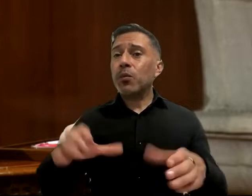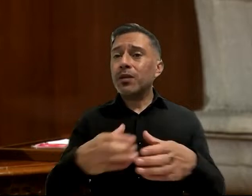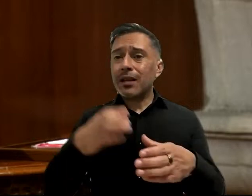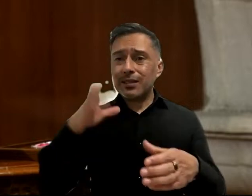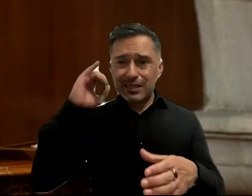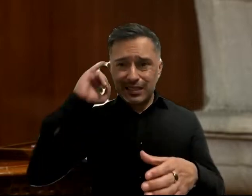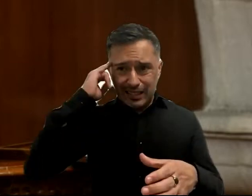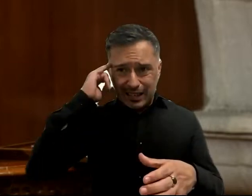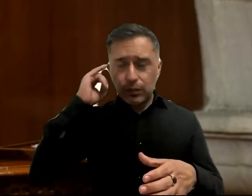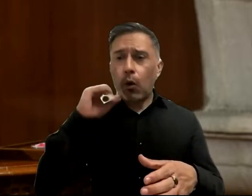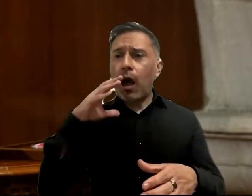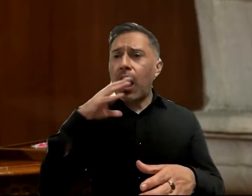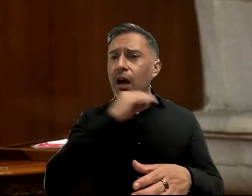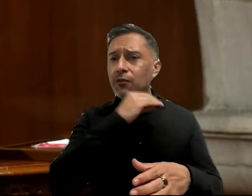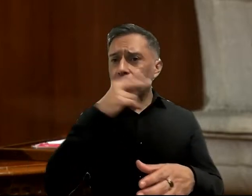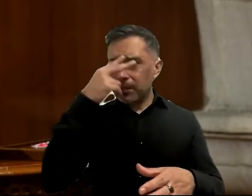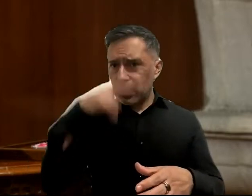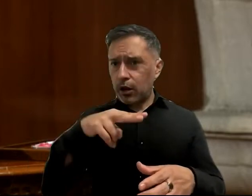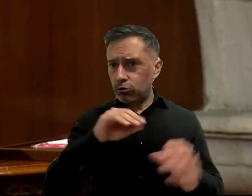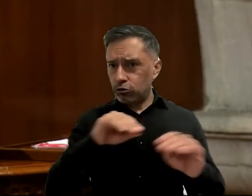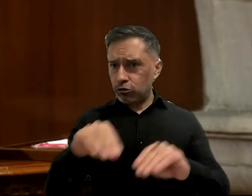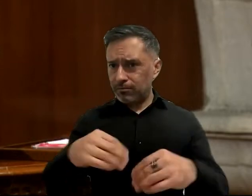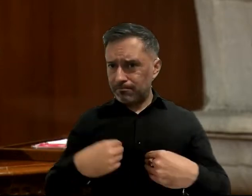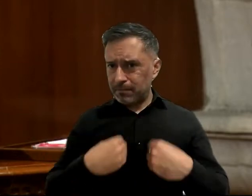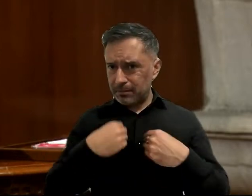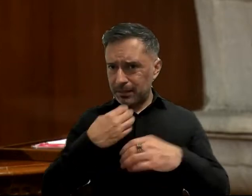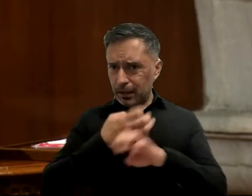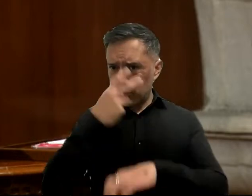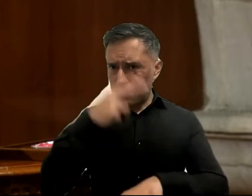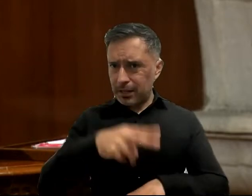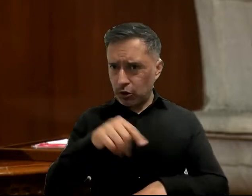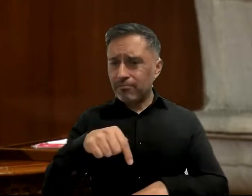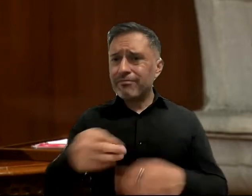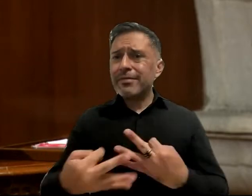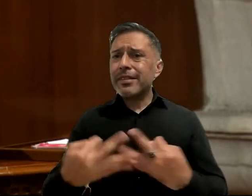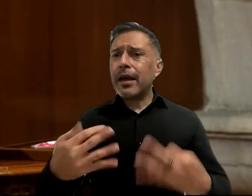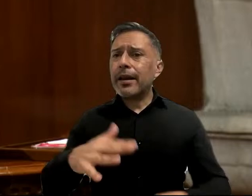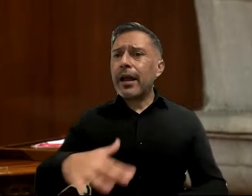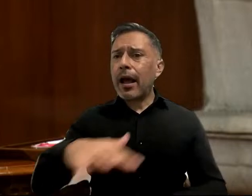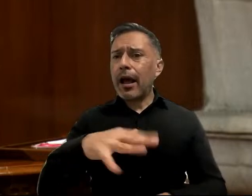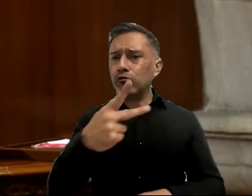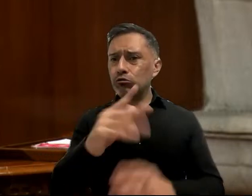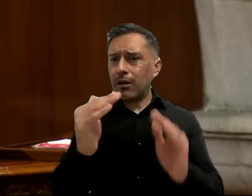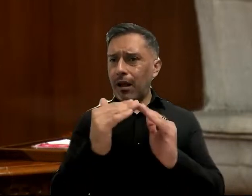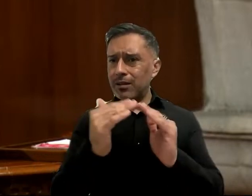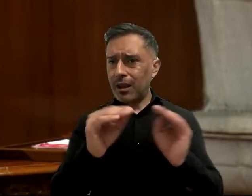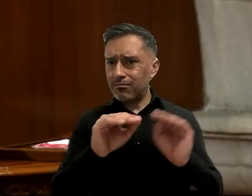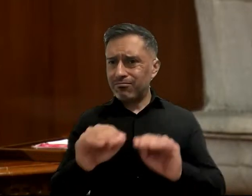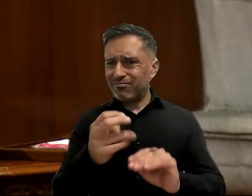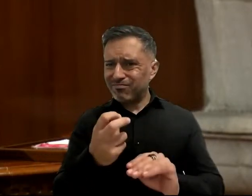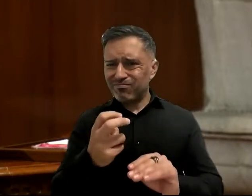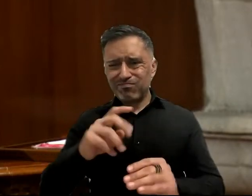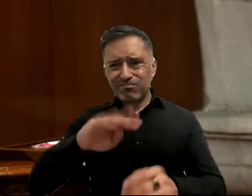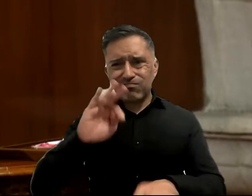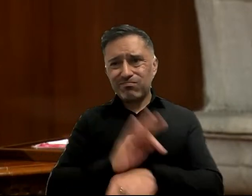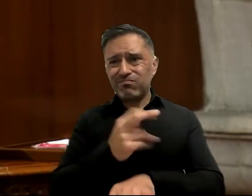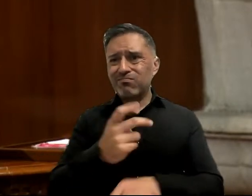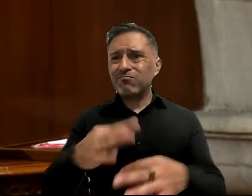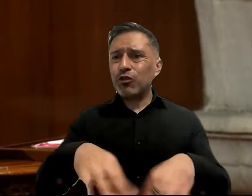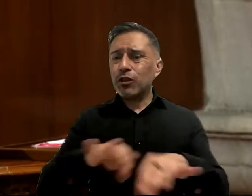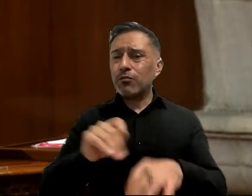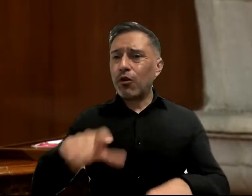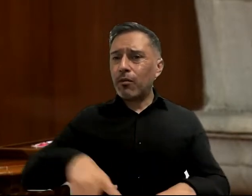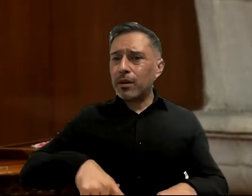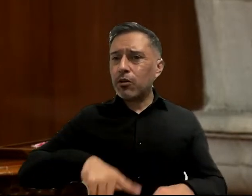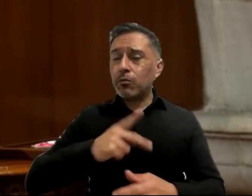afromexicanos residentes en el Estado, que tienen en esta tierra su hogar, debe de ser premisa para impulsar el fortalecimiento institucional